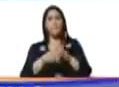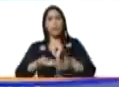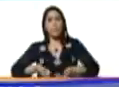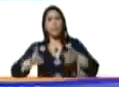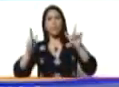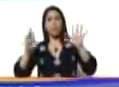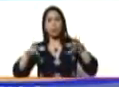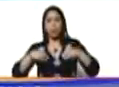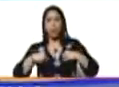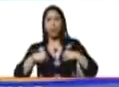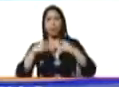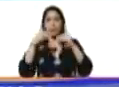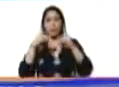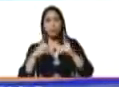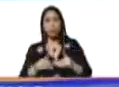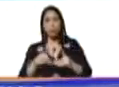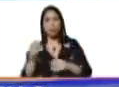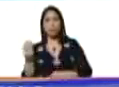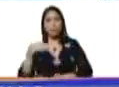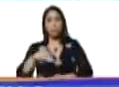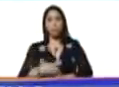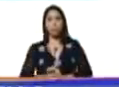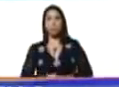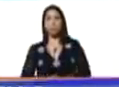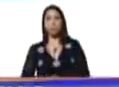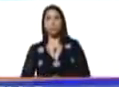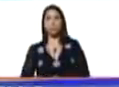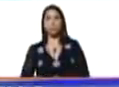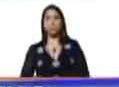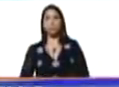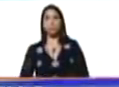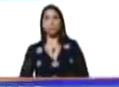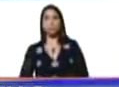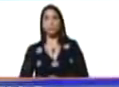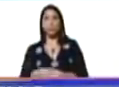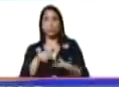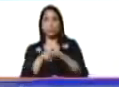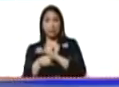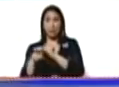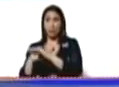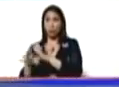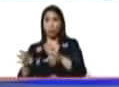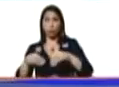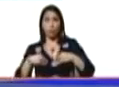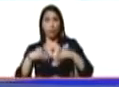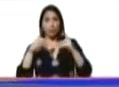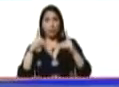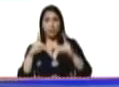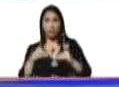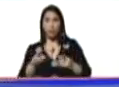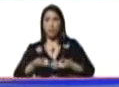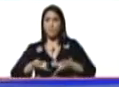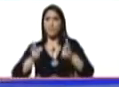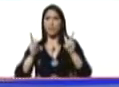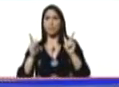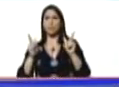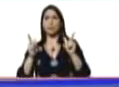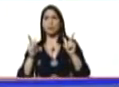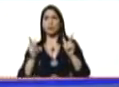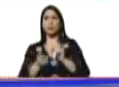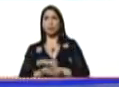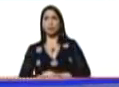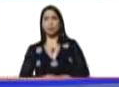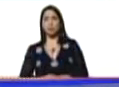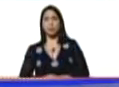decisiones, pero que además, dentro de la toma de decisiones, permita la